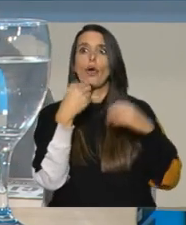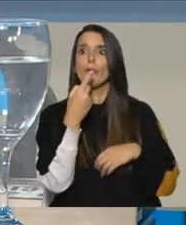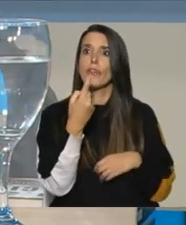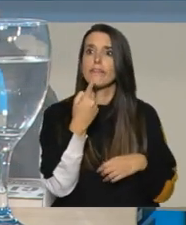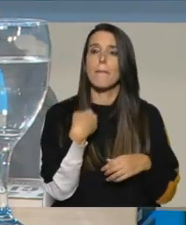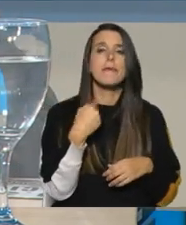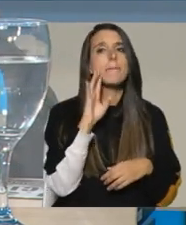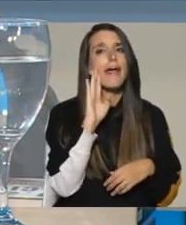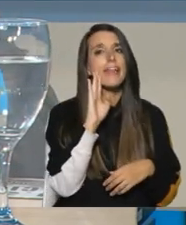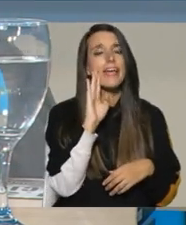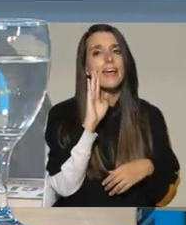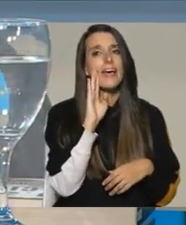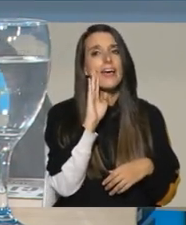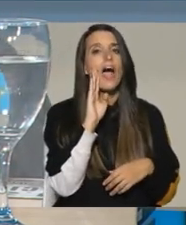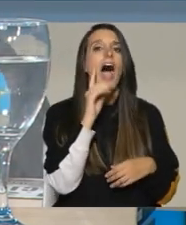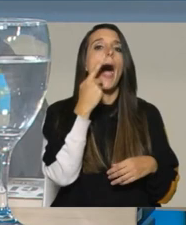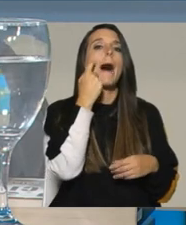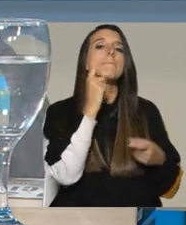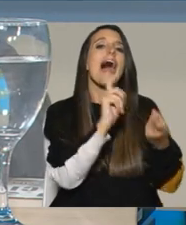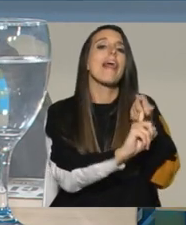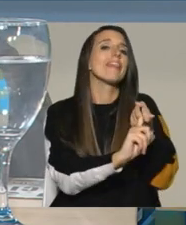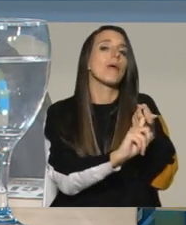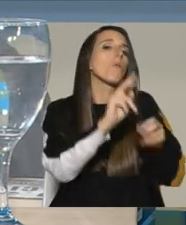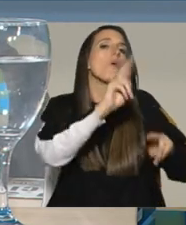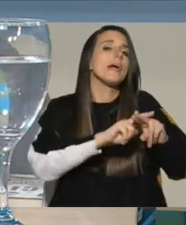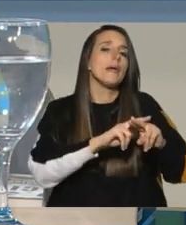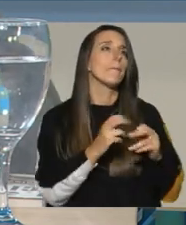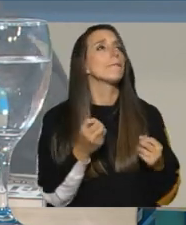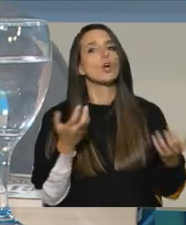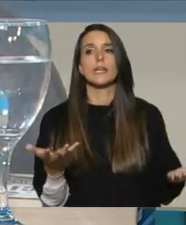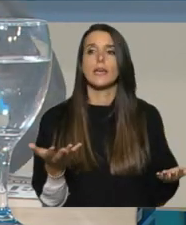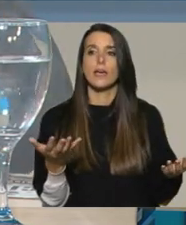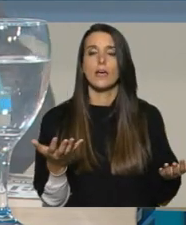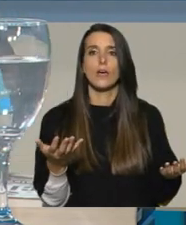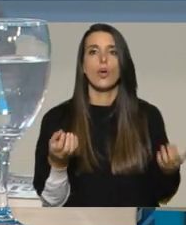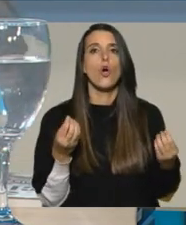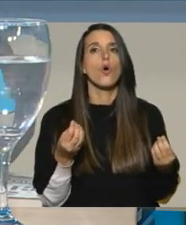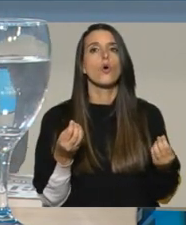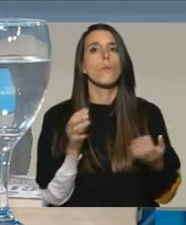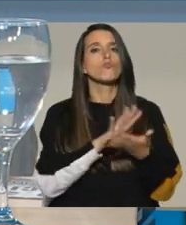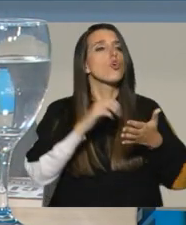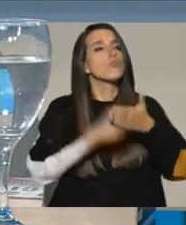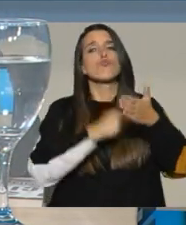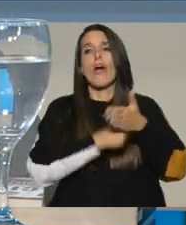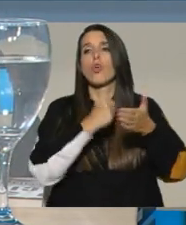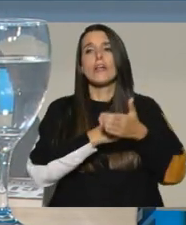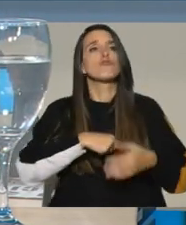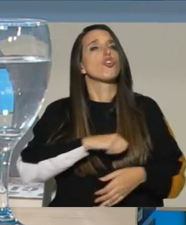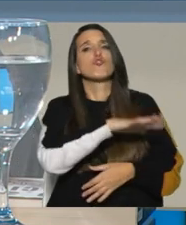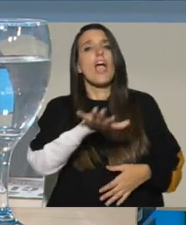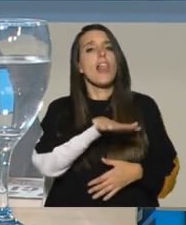justificó la muerte de mi padre porque era en un contexto de unos luchadores sociales que estaban por